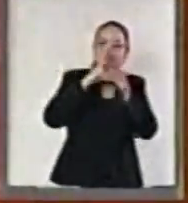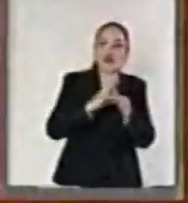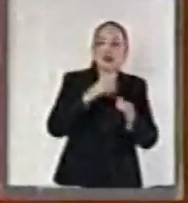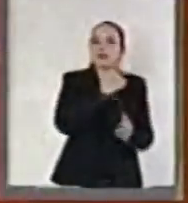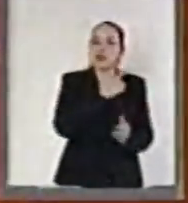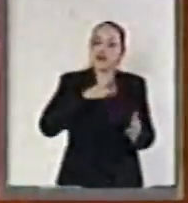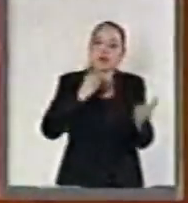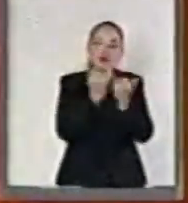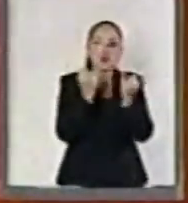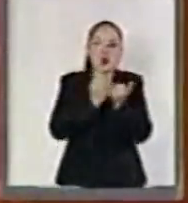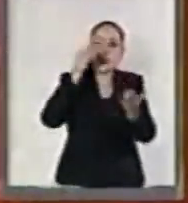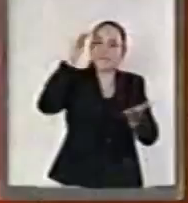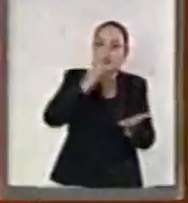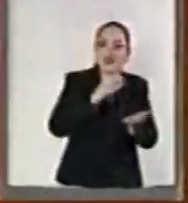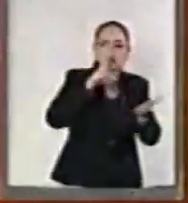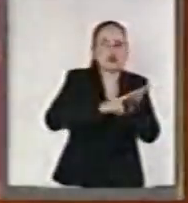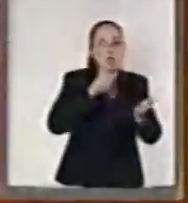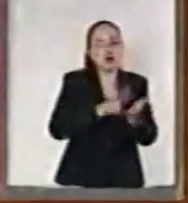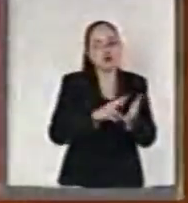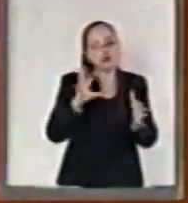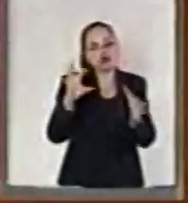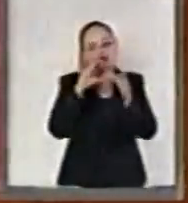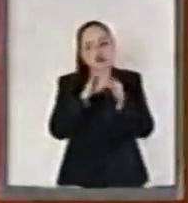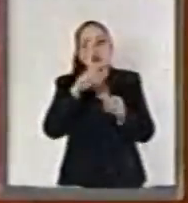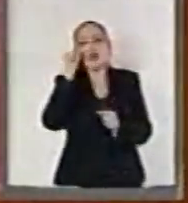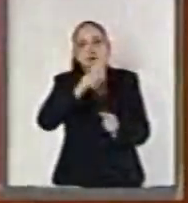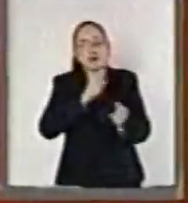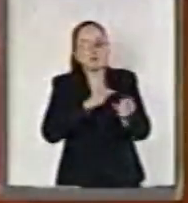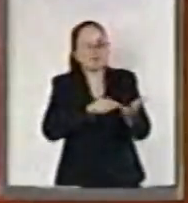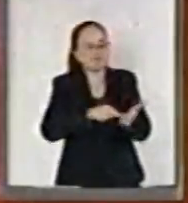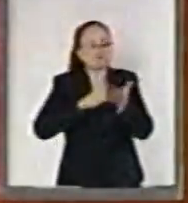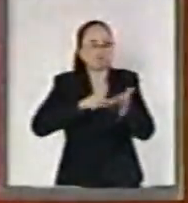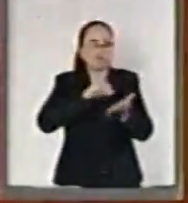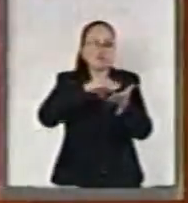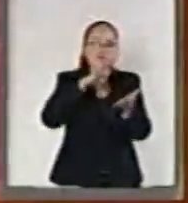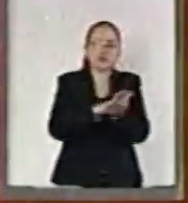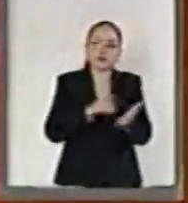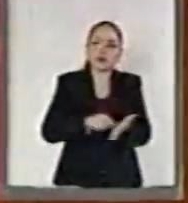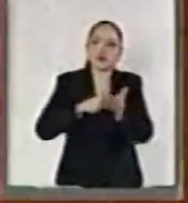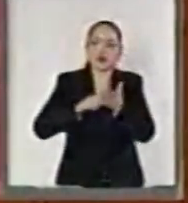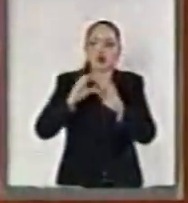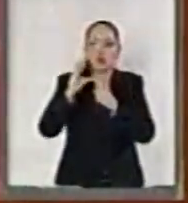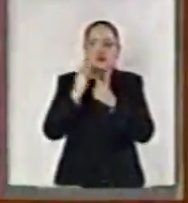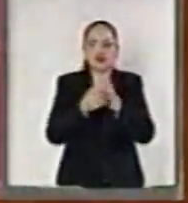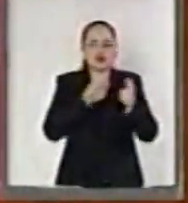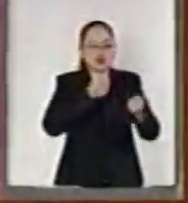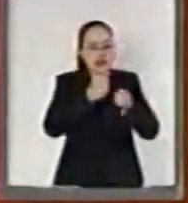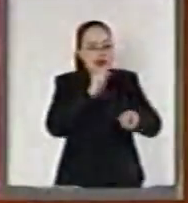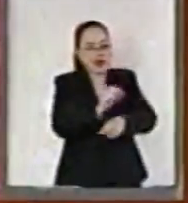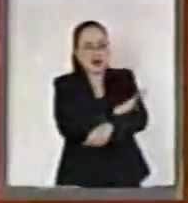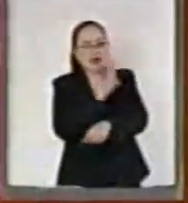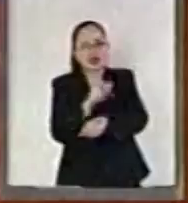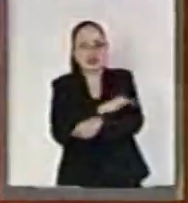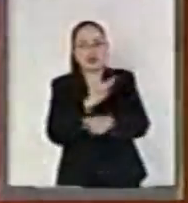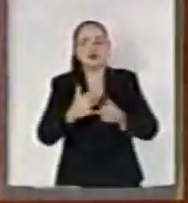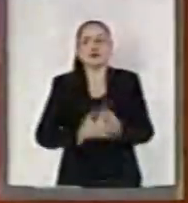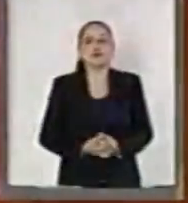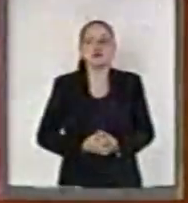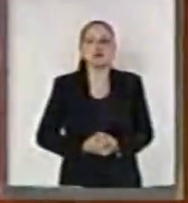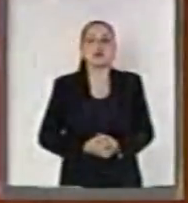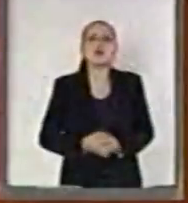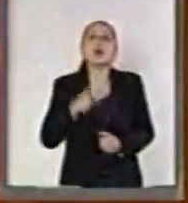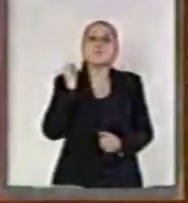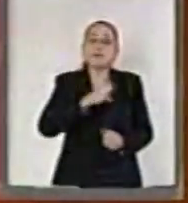la baja, de acuerdo con las disposiciones también establecidas por la Comisión Reguladora de Energía. La fórmula